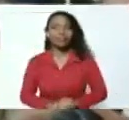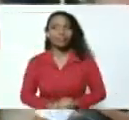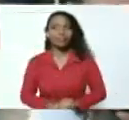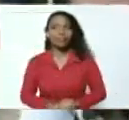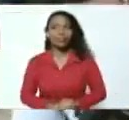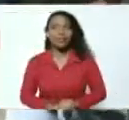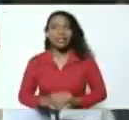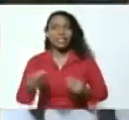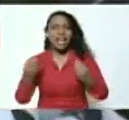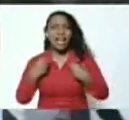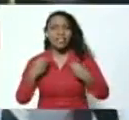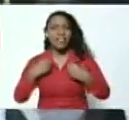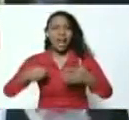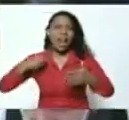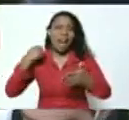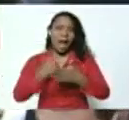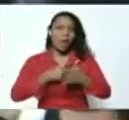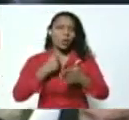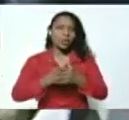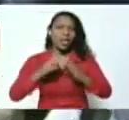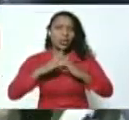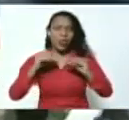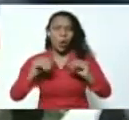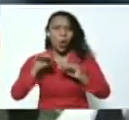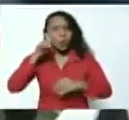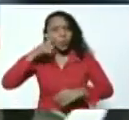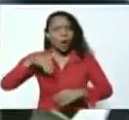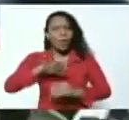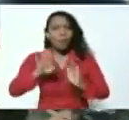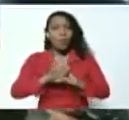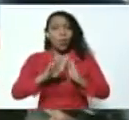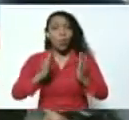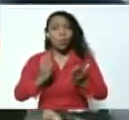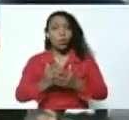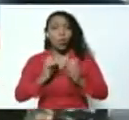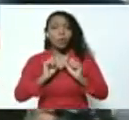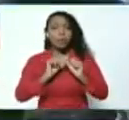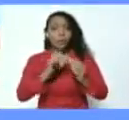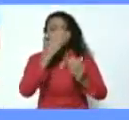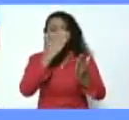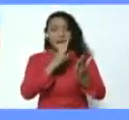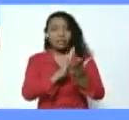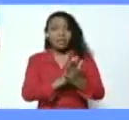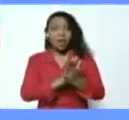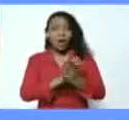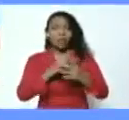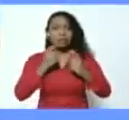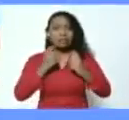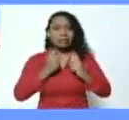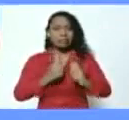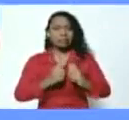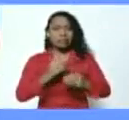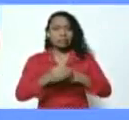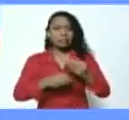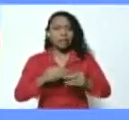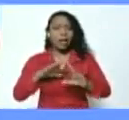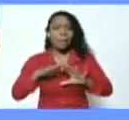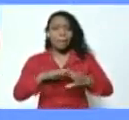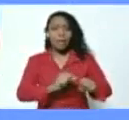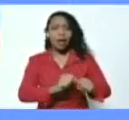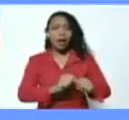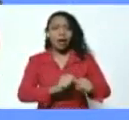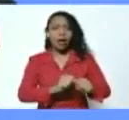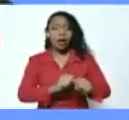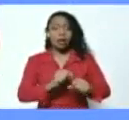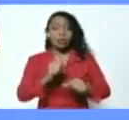y que vivan las luchas de todos los pueblos del mundo, que seguimos enfrentando los intentos hegemónicos del imperialismo, y